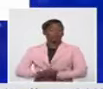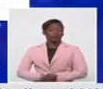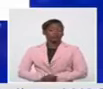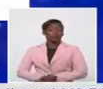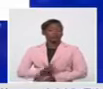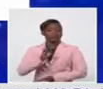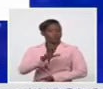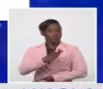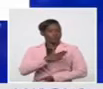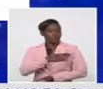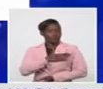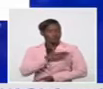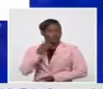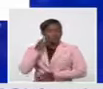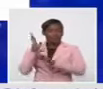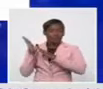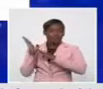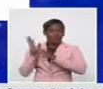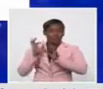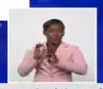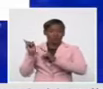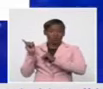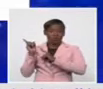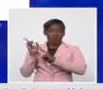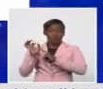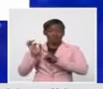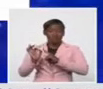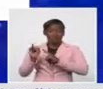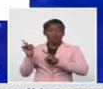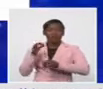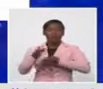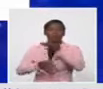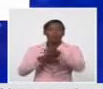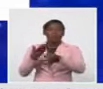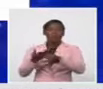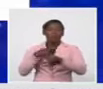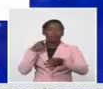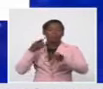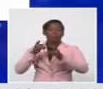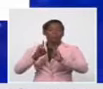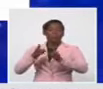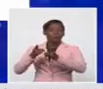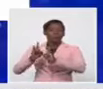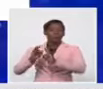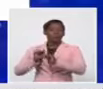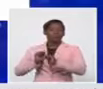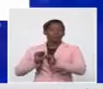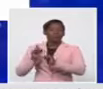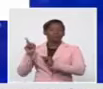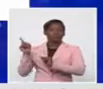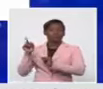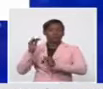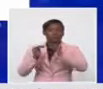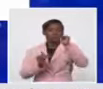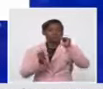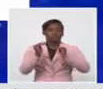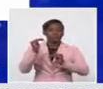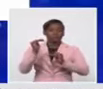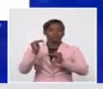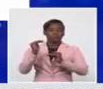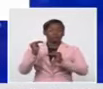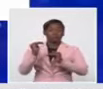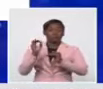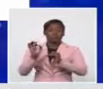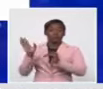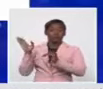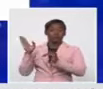Lamentablemente, en las gráficas donde se ven los fallecidos en Cuba, ahí tienen el comportamiento. Solo